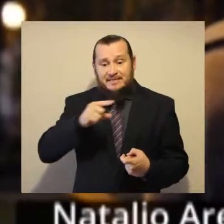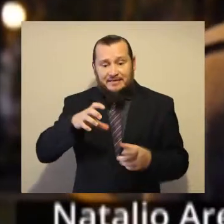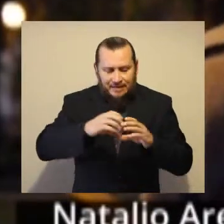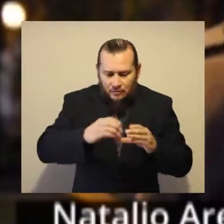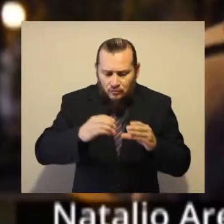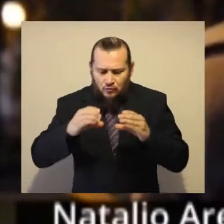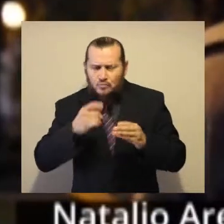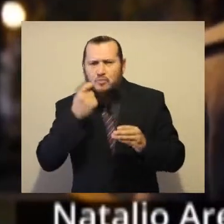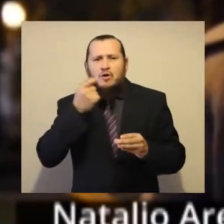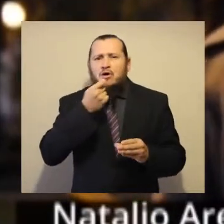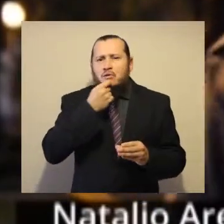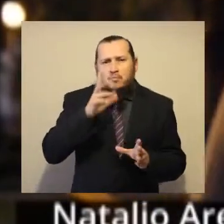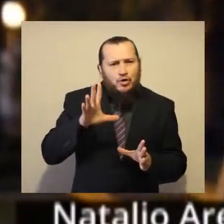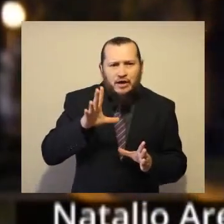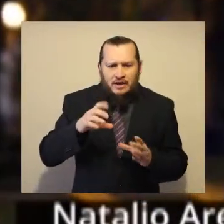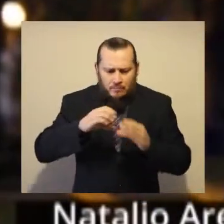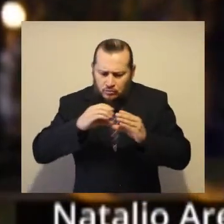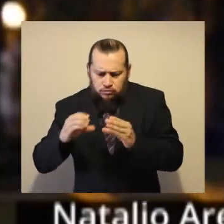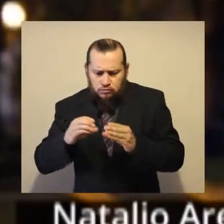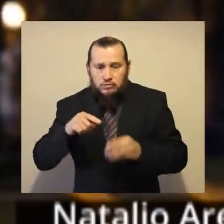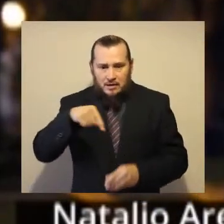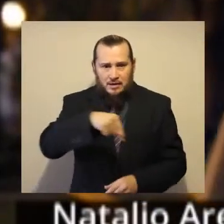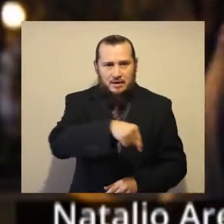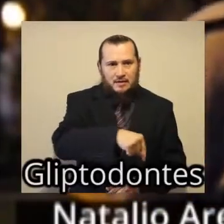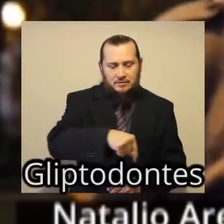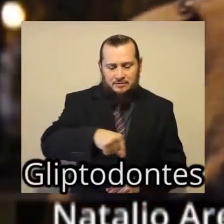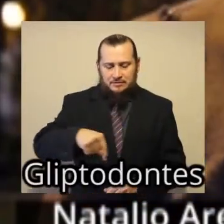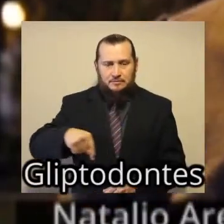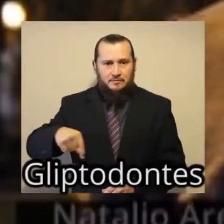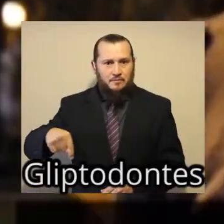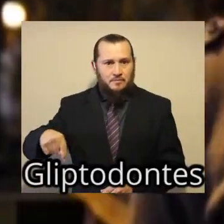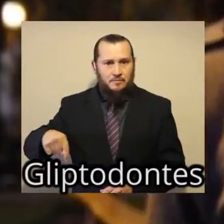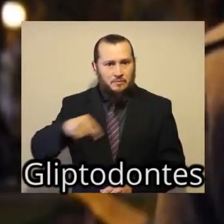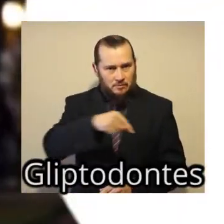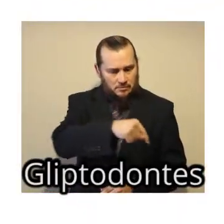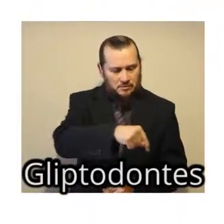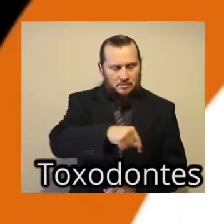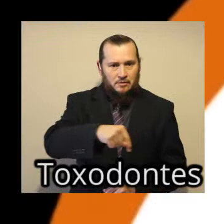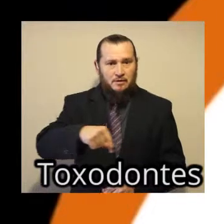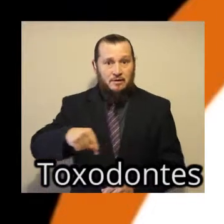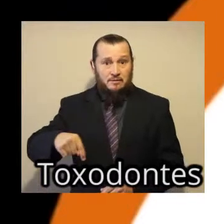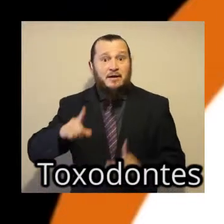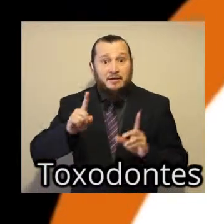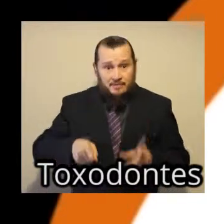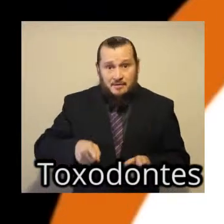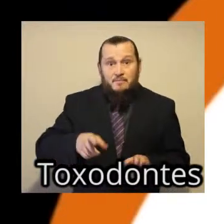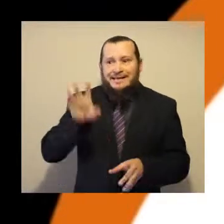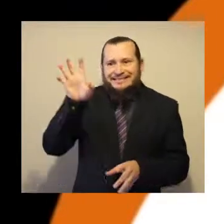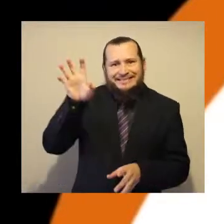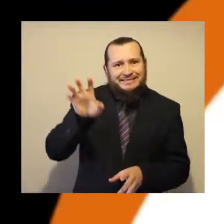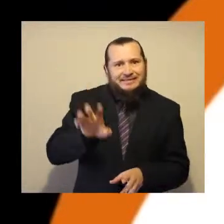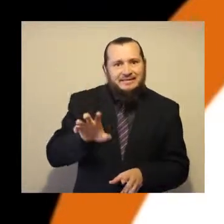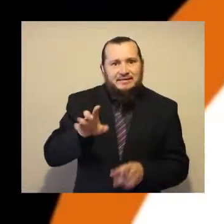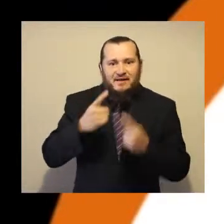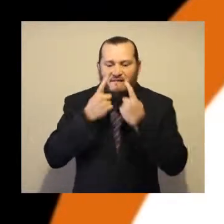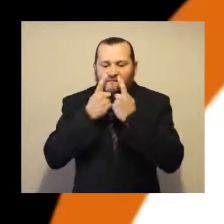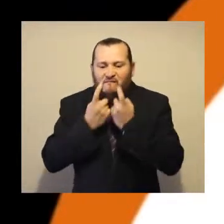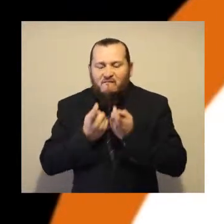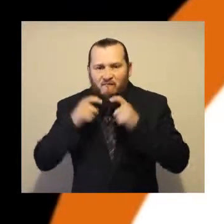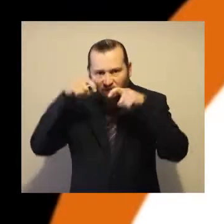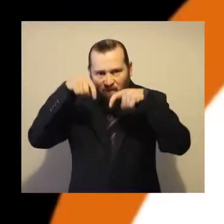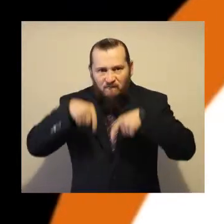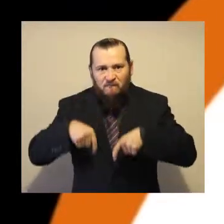de ictodonte, toxodontes, también está lo que se conoce como el tigre, dientes o colmillos de